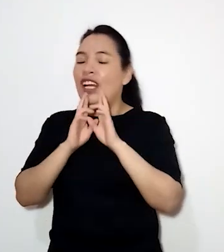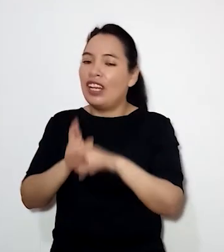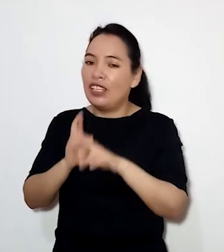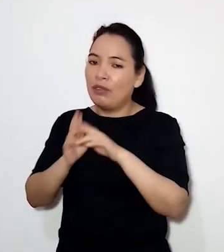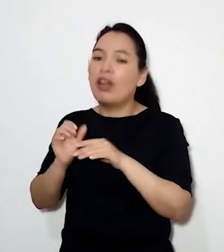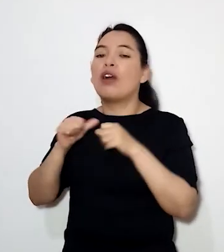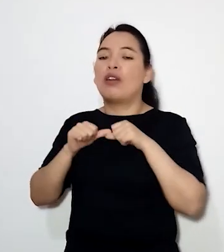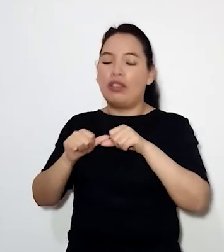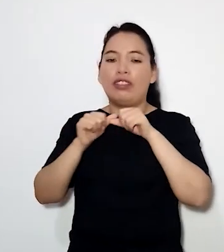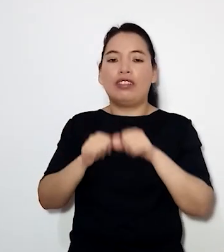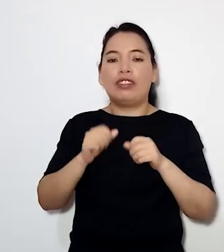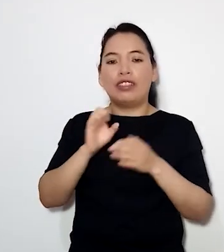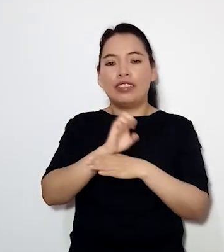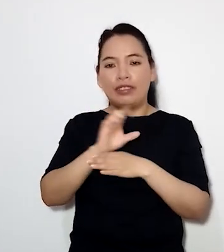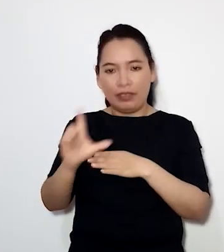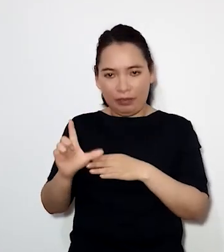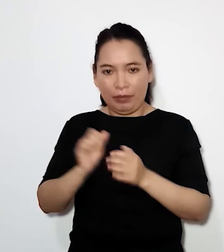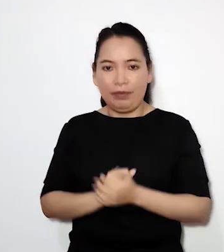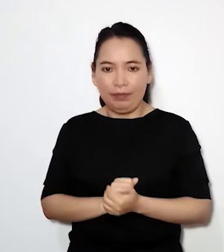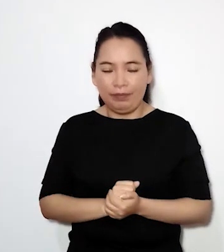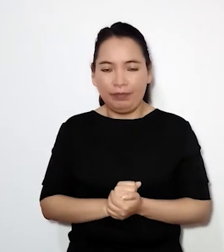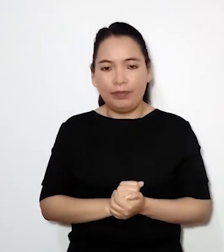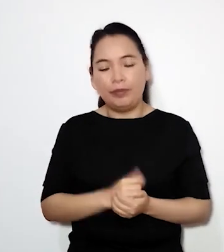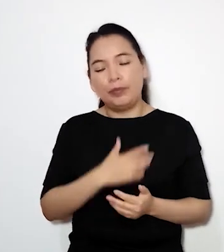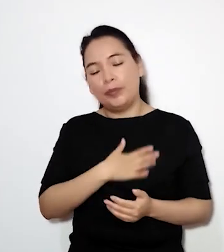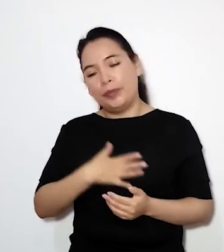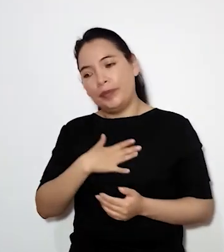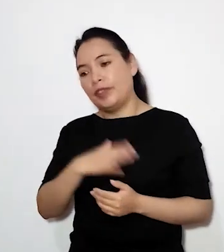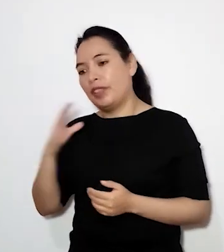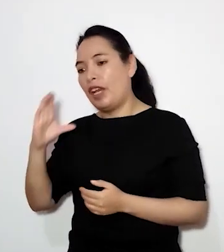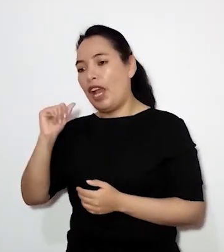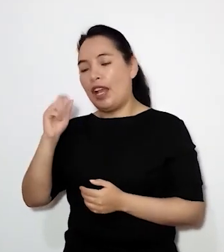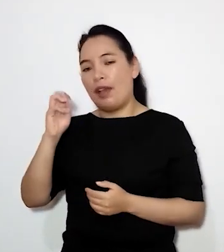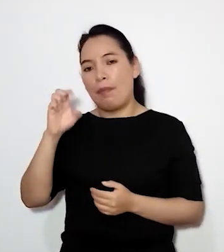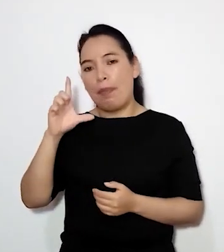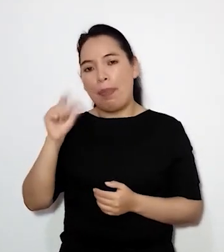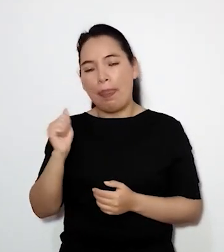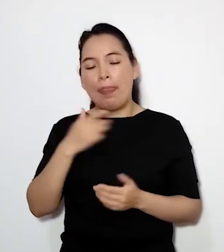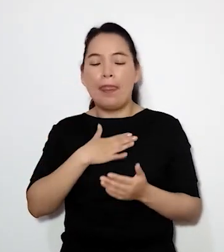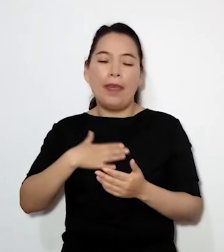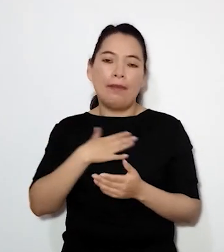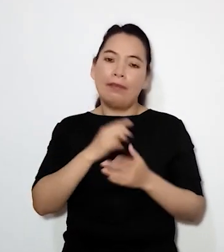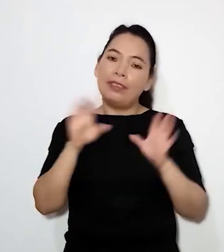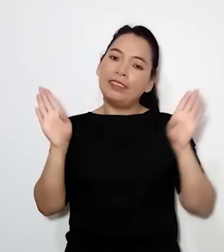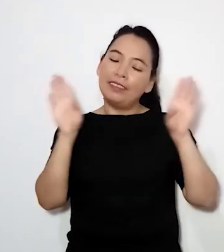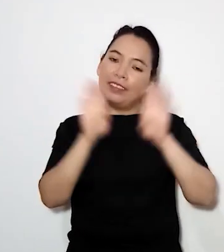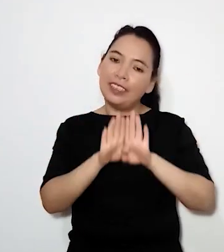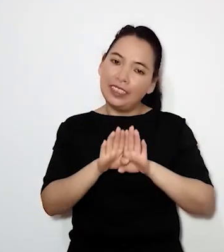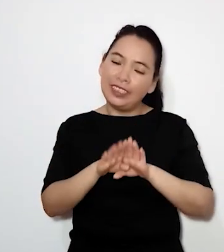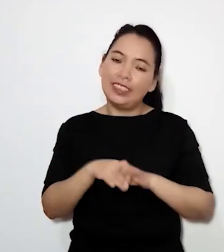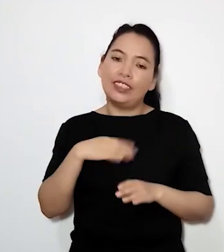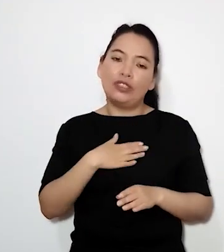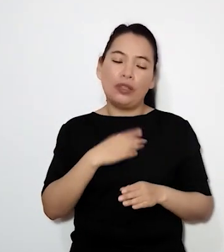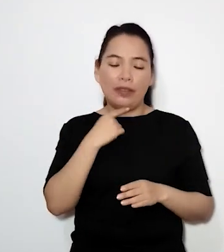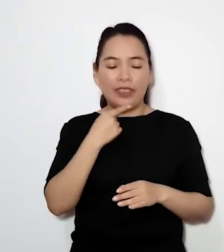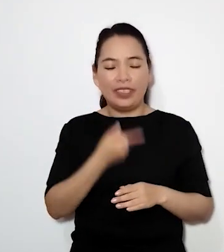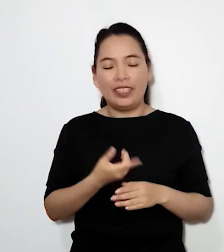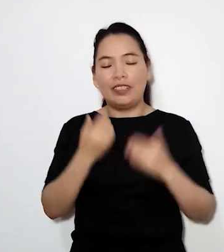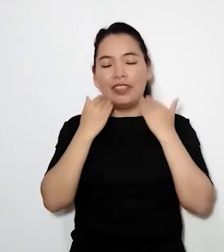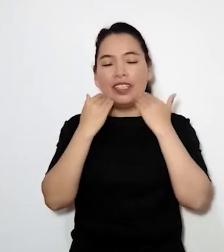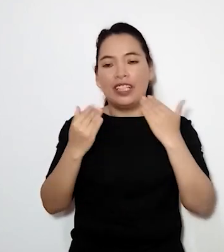electrónico. Así es que, Camila, por favor, tu comentario de cierre, y yo me despido agradeciéndole su amabilidad y su